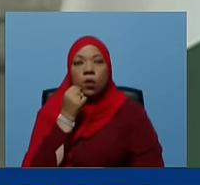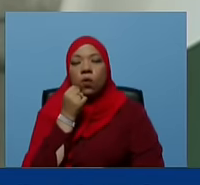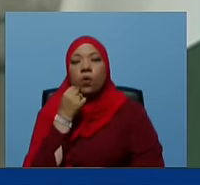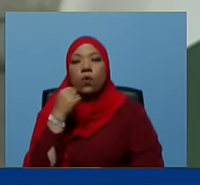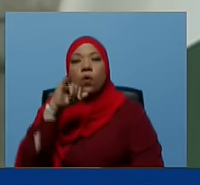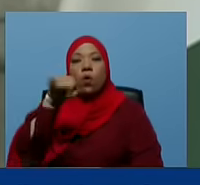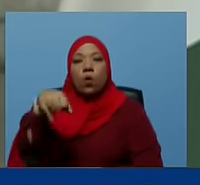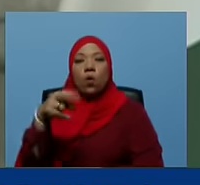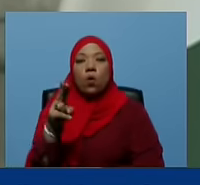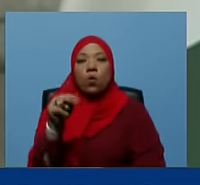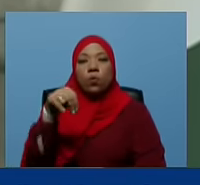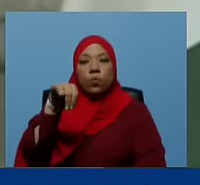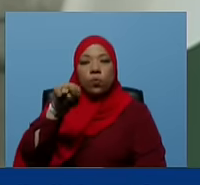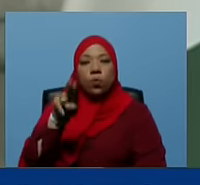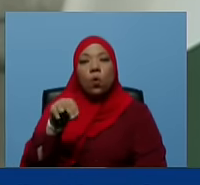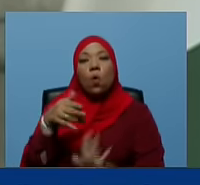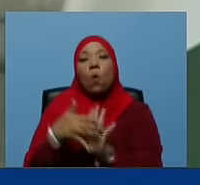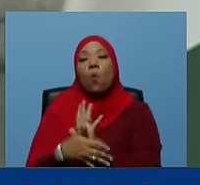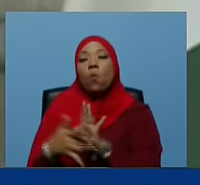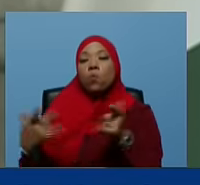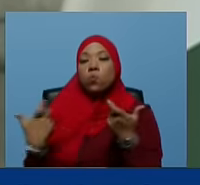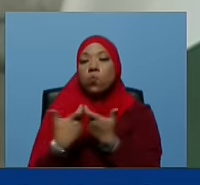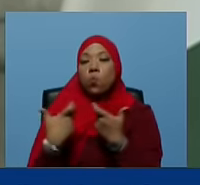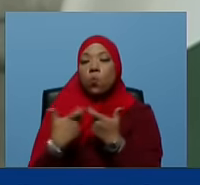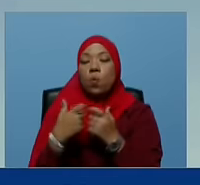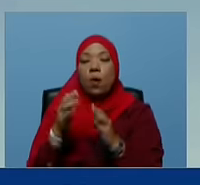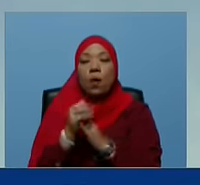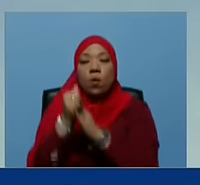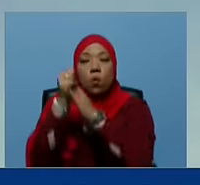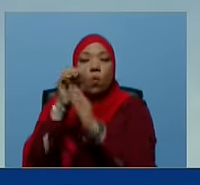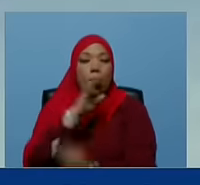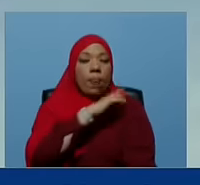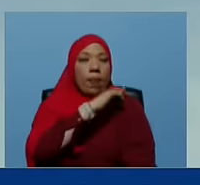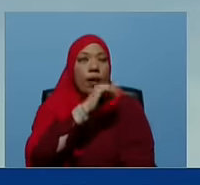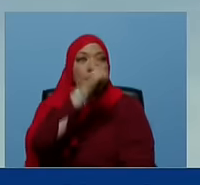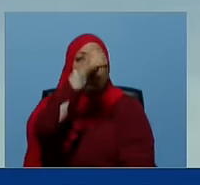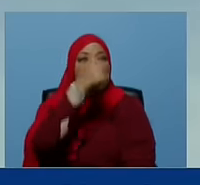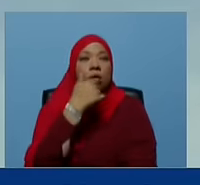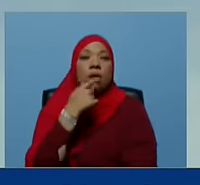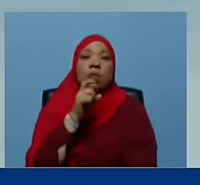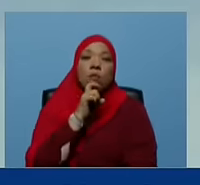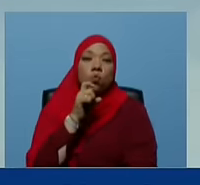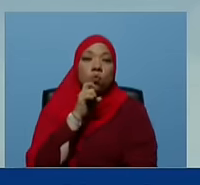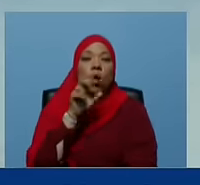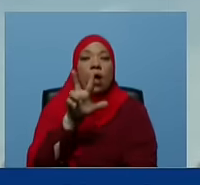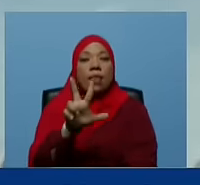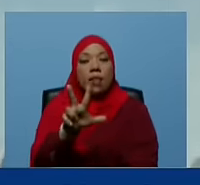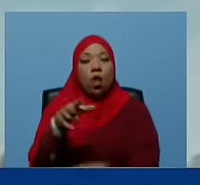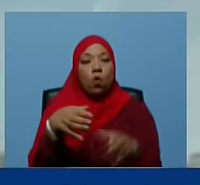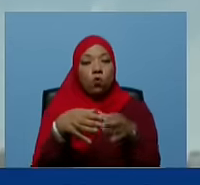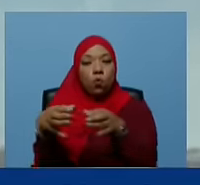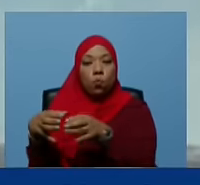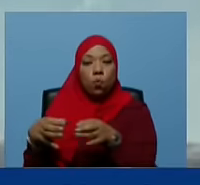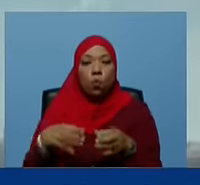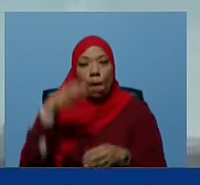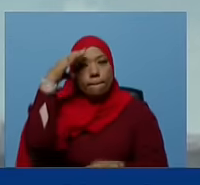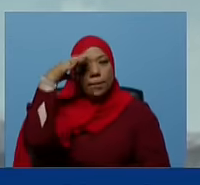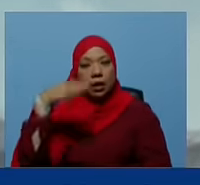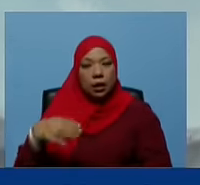Junín le tocó la jefatura operativa de las tres divisiones del ejército.